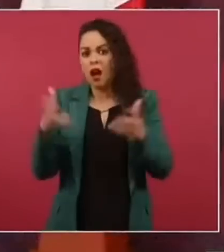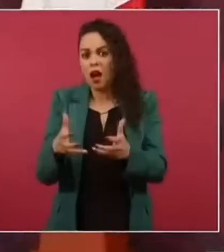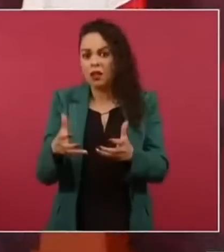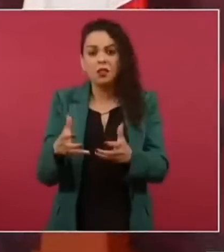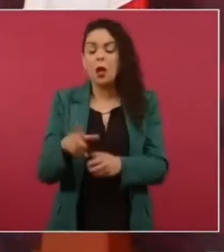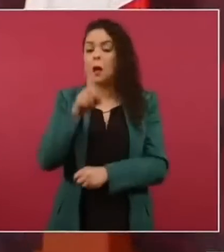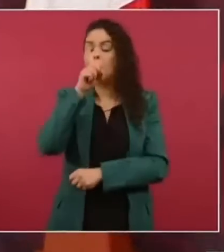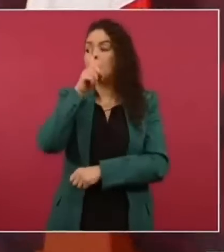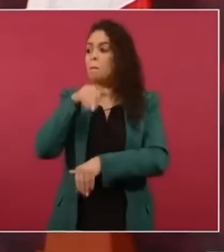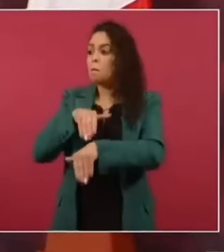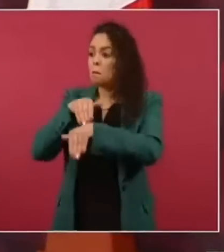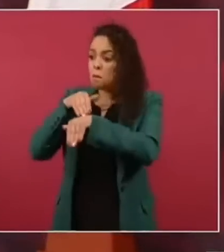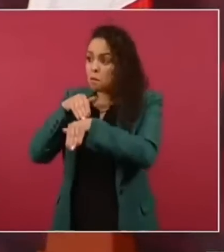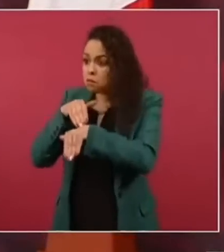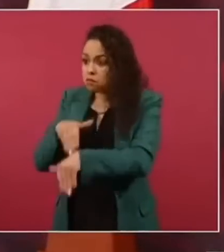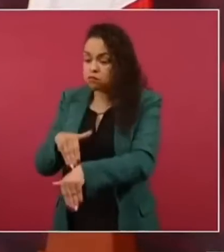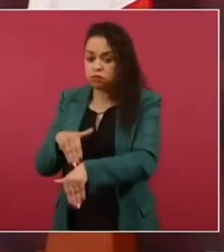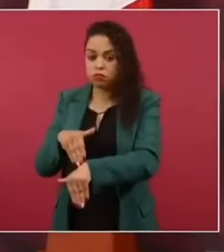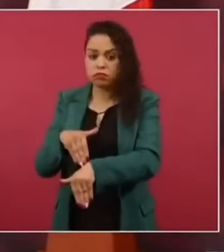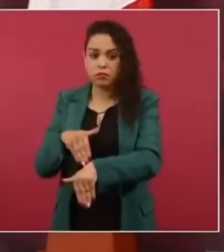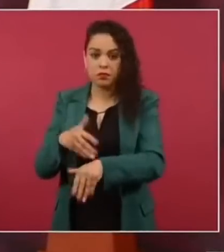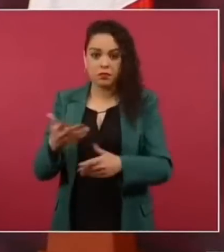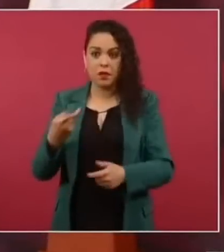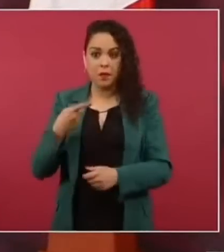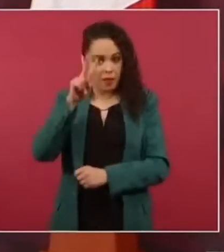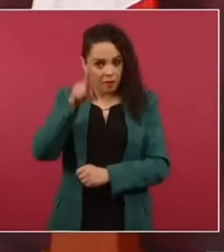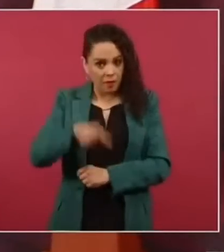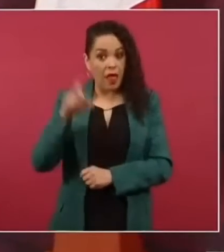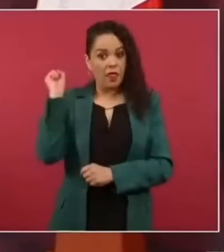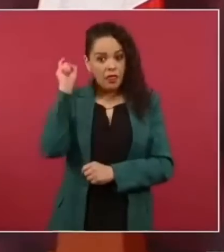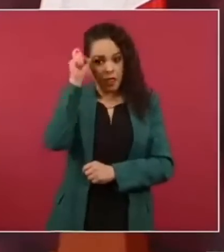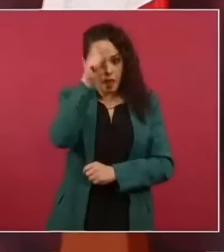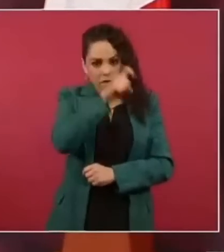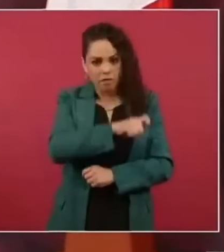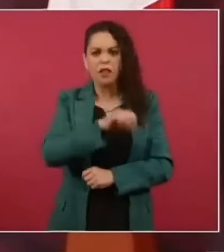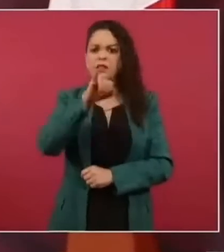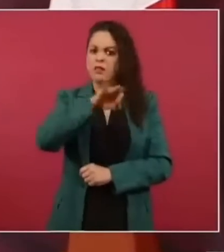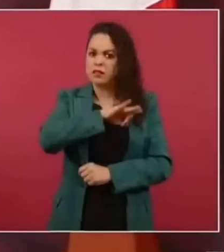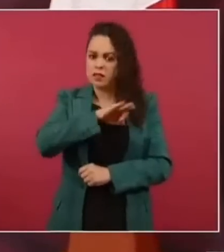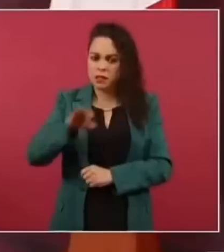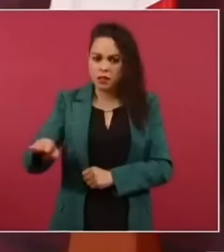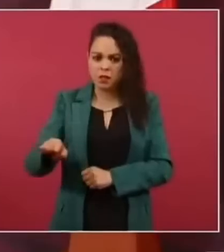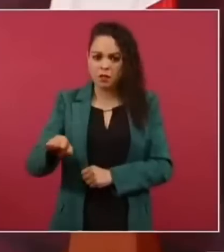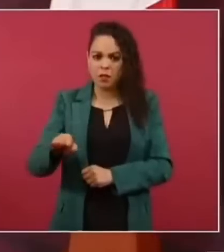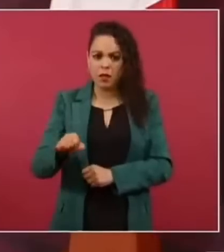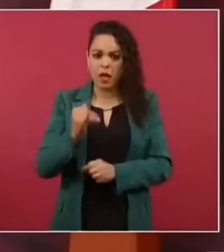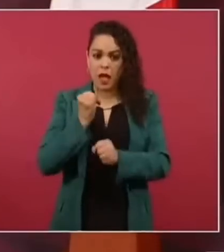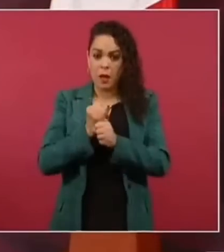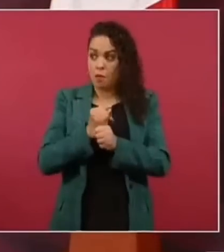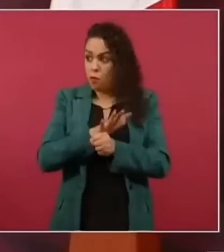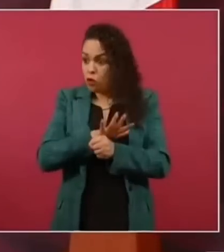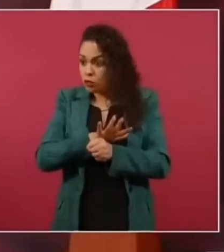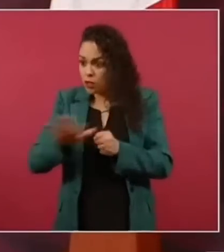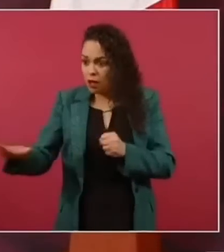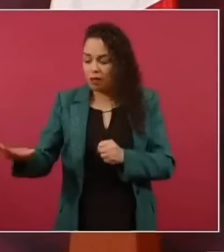Lo difícil se logra, lo imposible se intenta